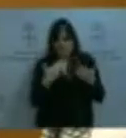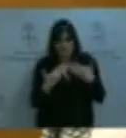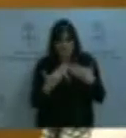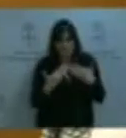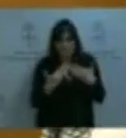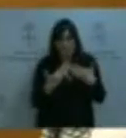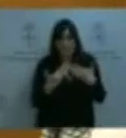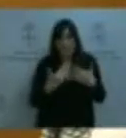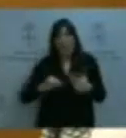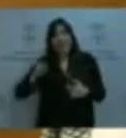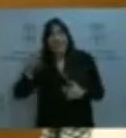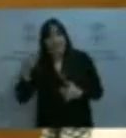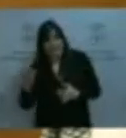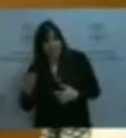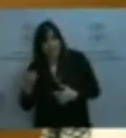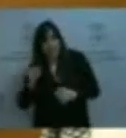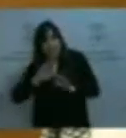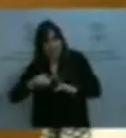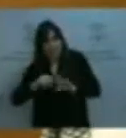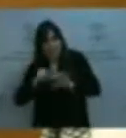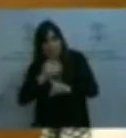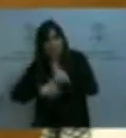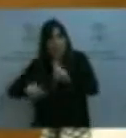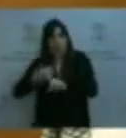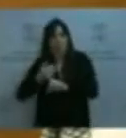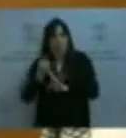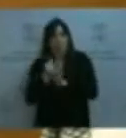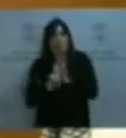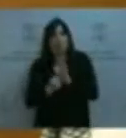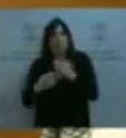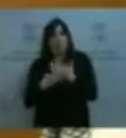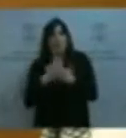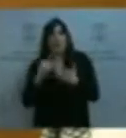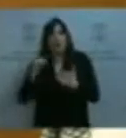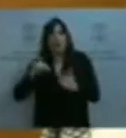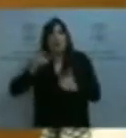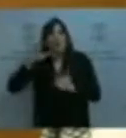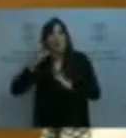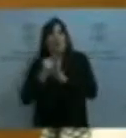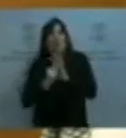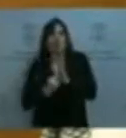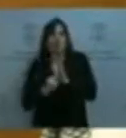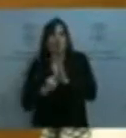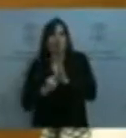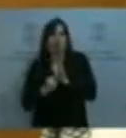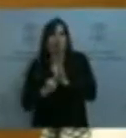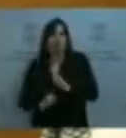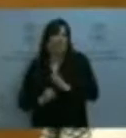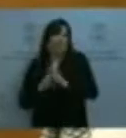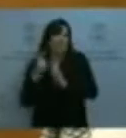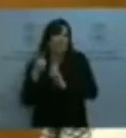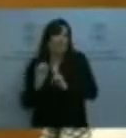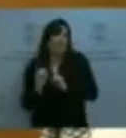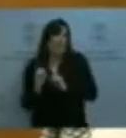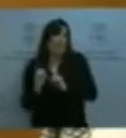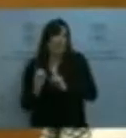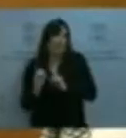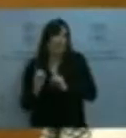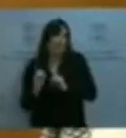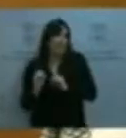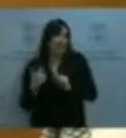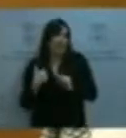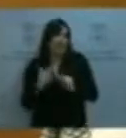plaza, obtiene 19,5 puntos de los 20 posibles, señor consejero. Claro, yo me hago varias preguntas que creo que son